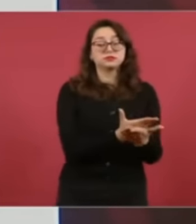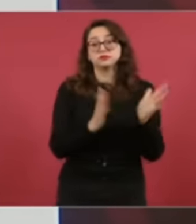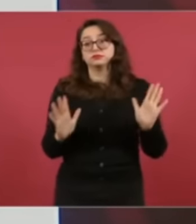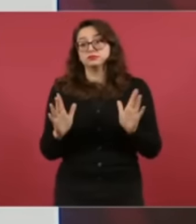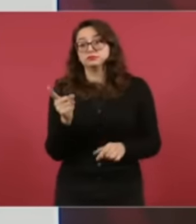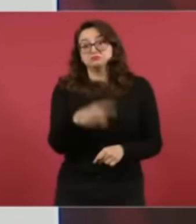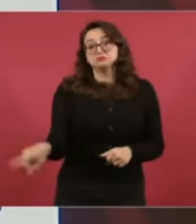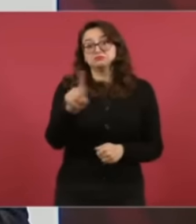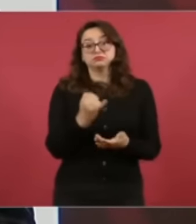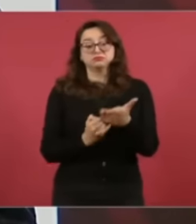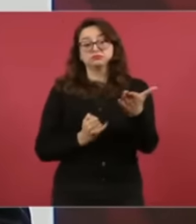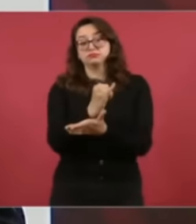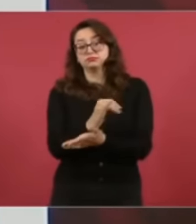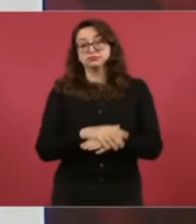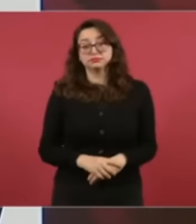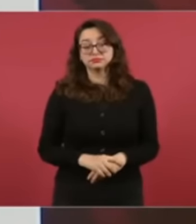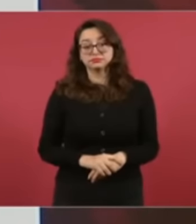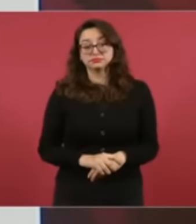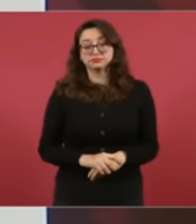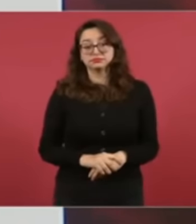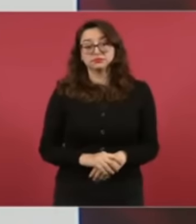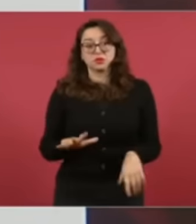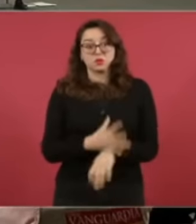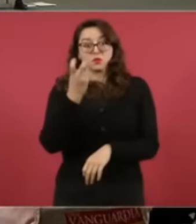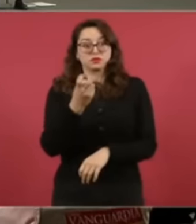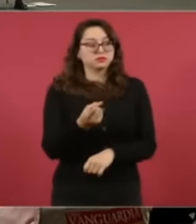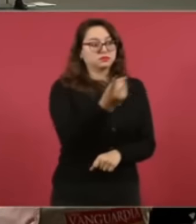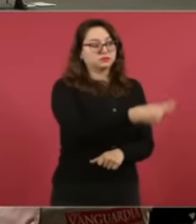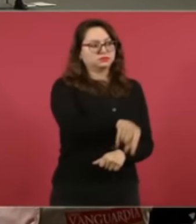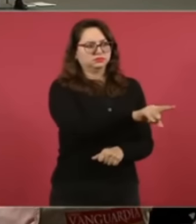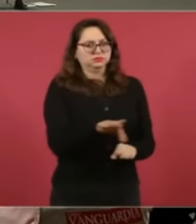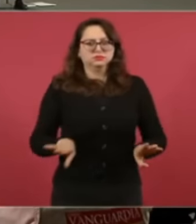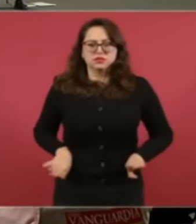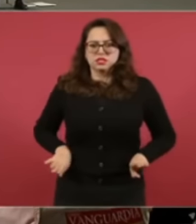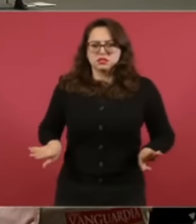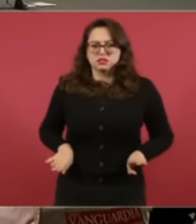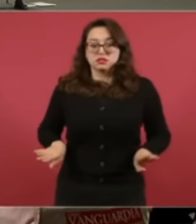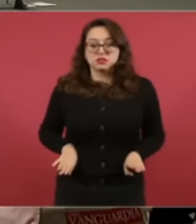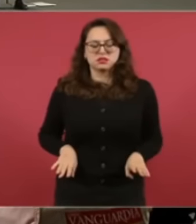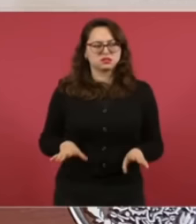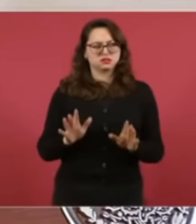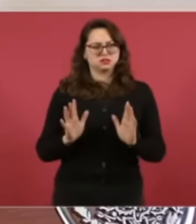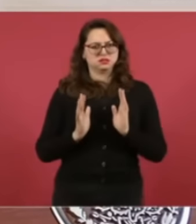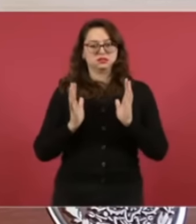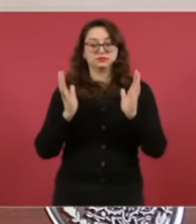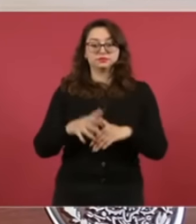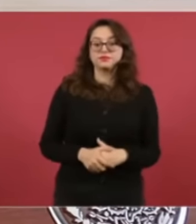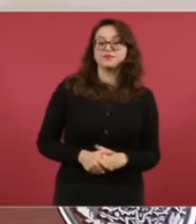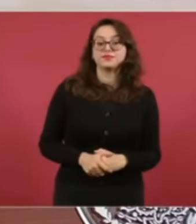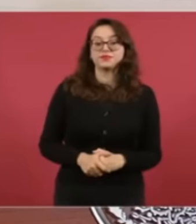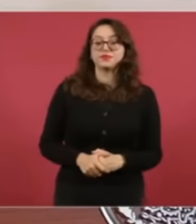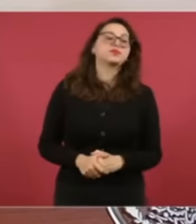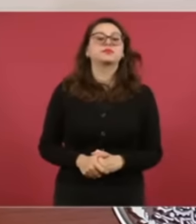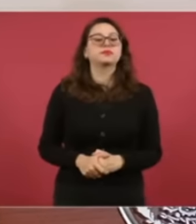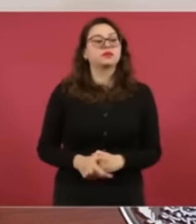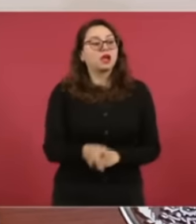Entonces, por eso es la actitud. Y como tú mismo lo planteas, ¿se meten con los monopolios del